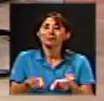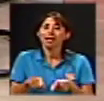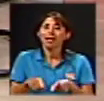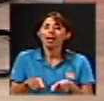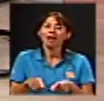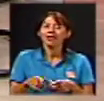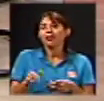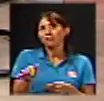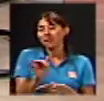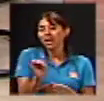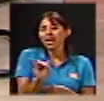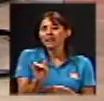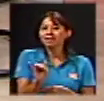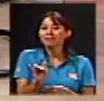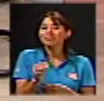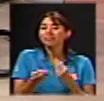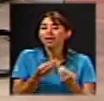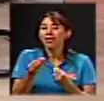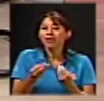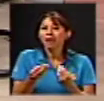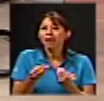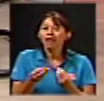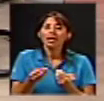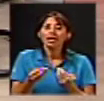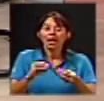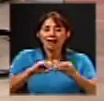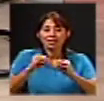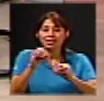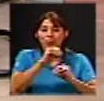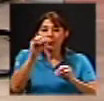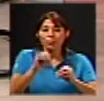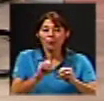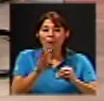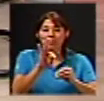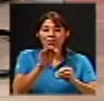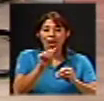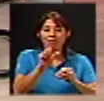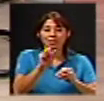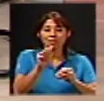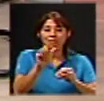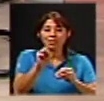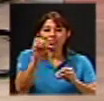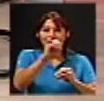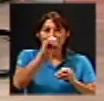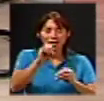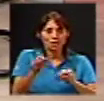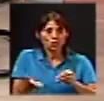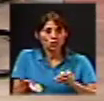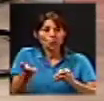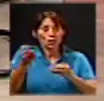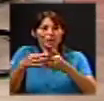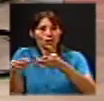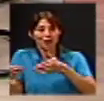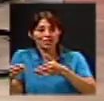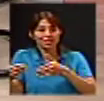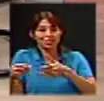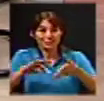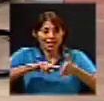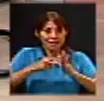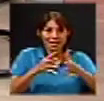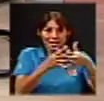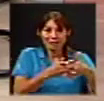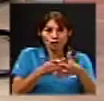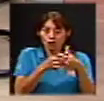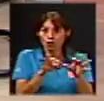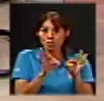ido empujando para adelante, es el de las subidas de tasas de interés en dólares de Estados Unidos. Que, ¿eso qué significa? Cuando Estados Unidos le empieza a ir muy bien, o sea, cuando empieza a crecer